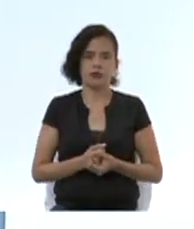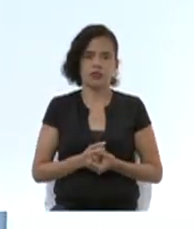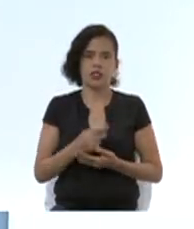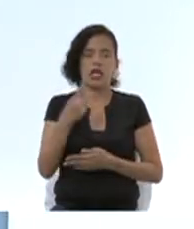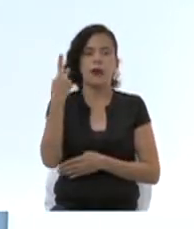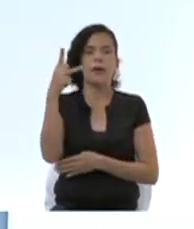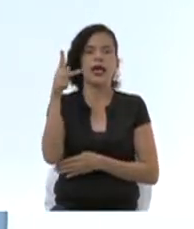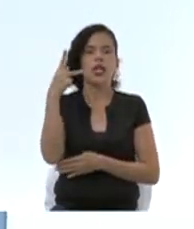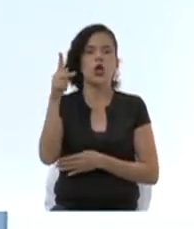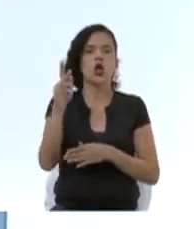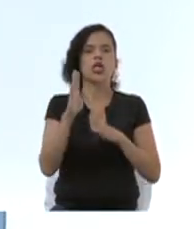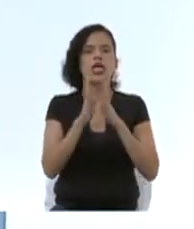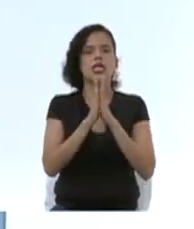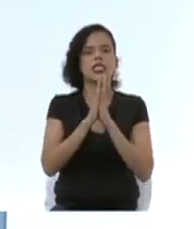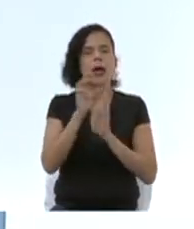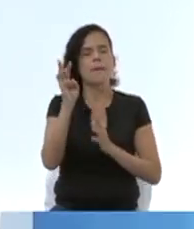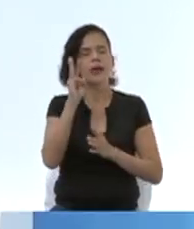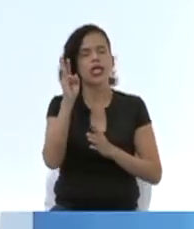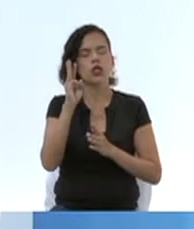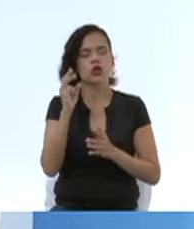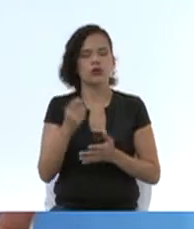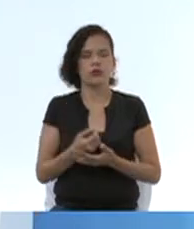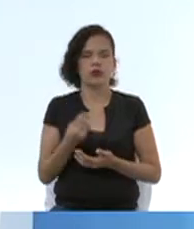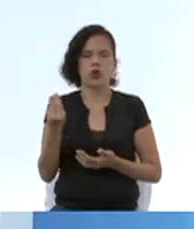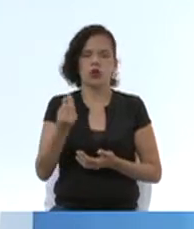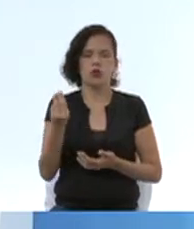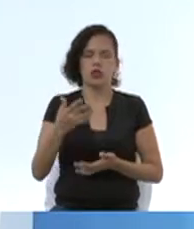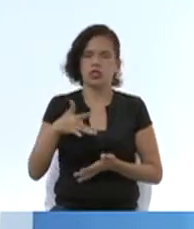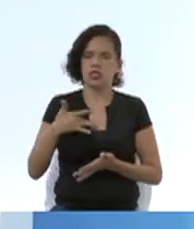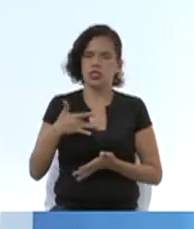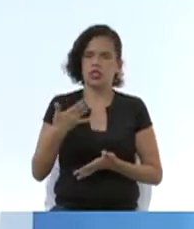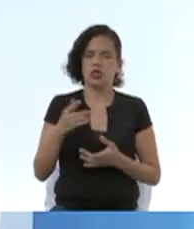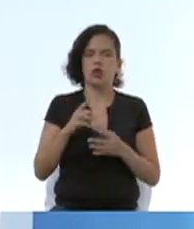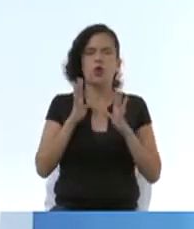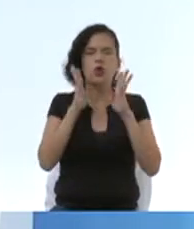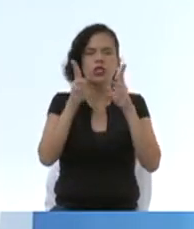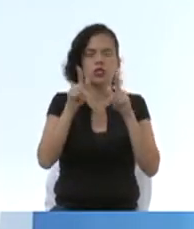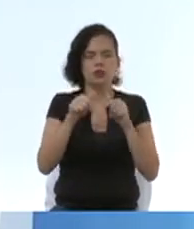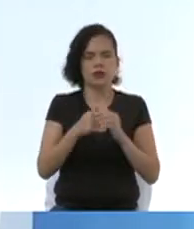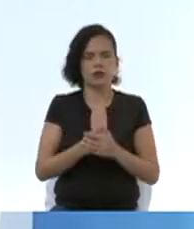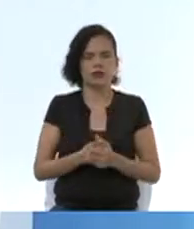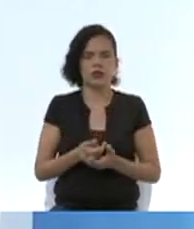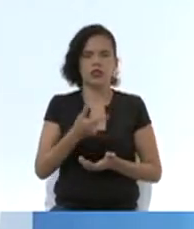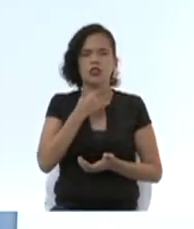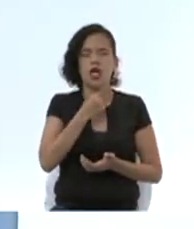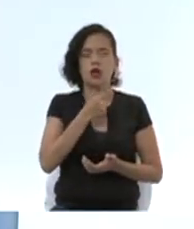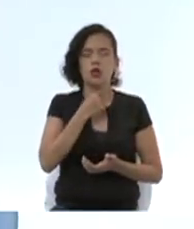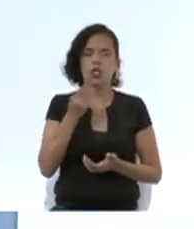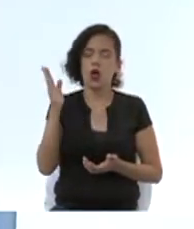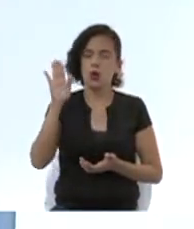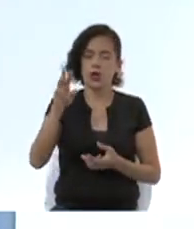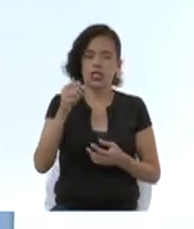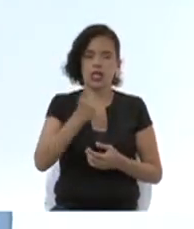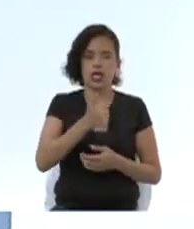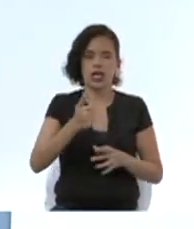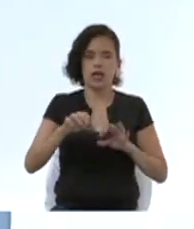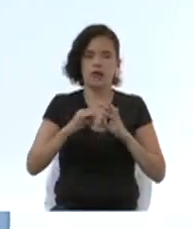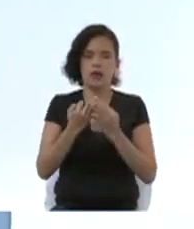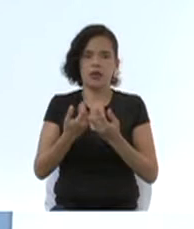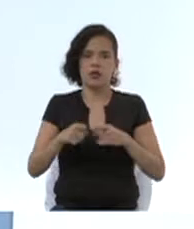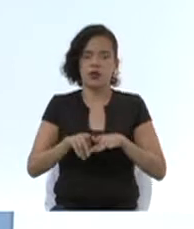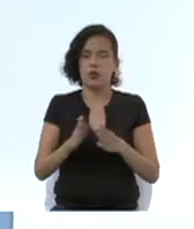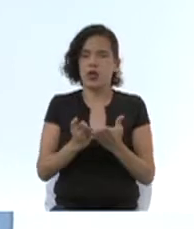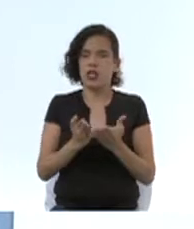San Pedro. ¿Cómo te has sentido, Angelito? Cuéntame. Bien. ¿Te ha gustado estar en el programa? Sí.